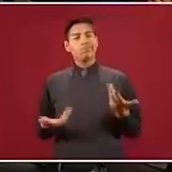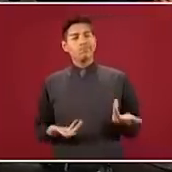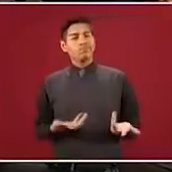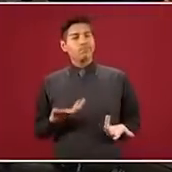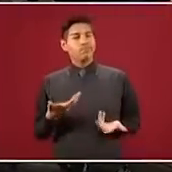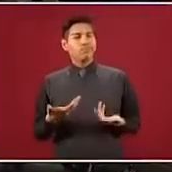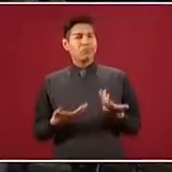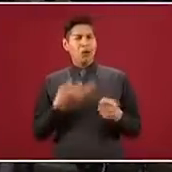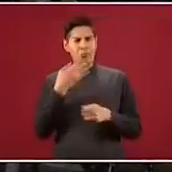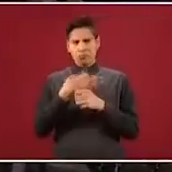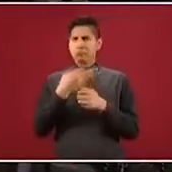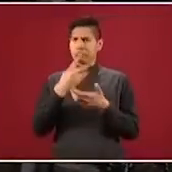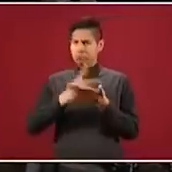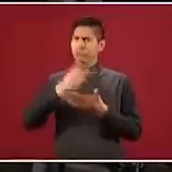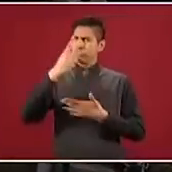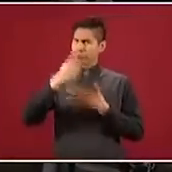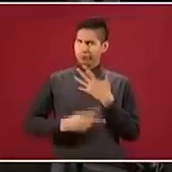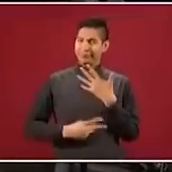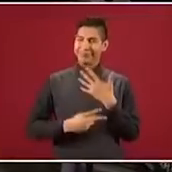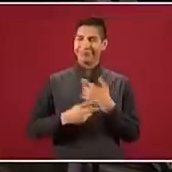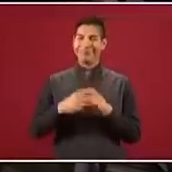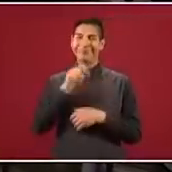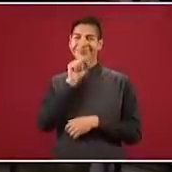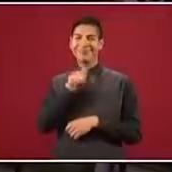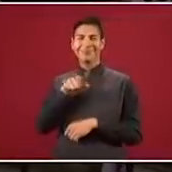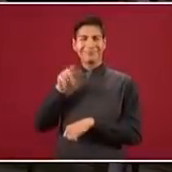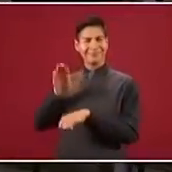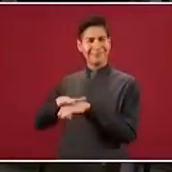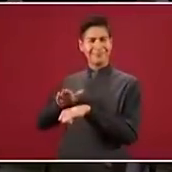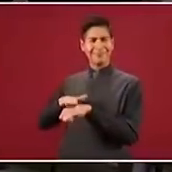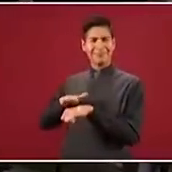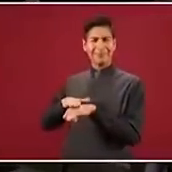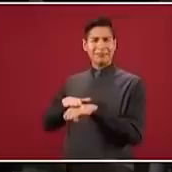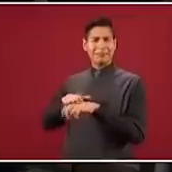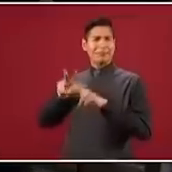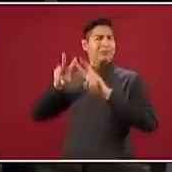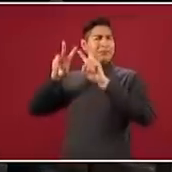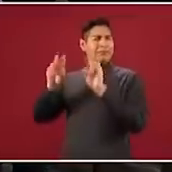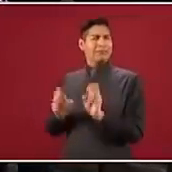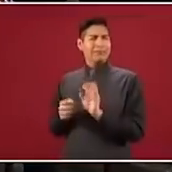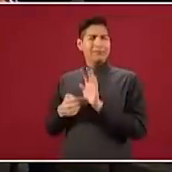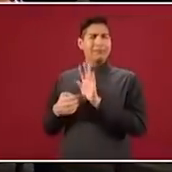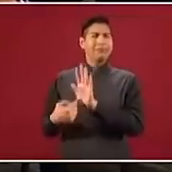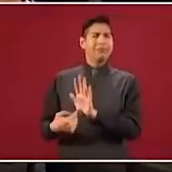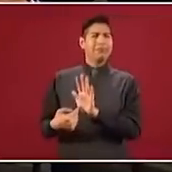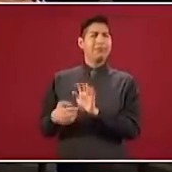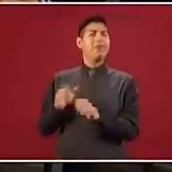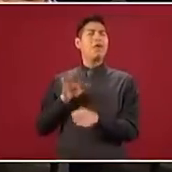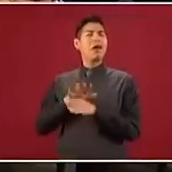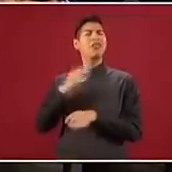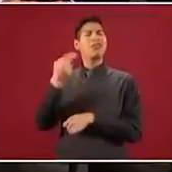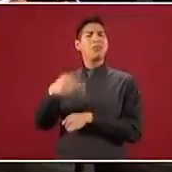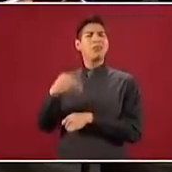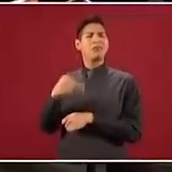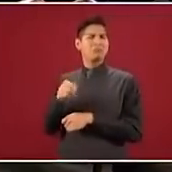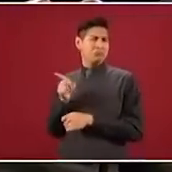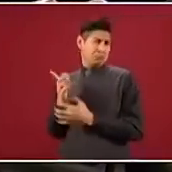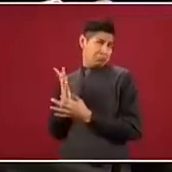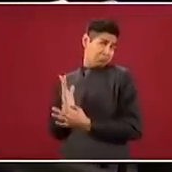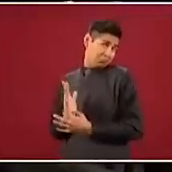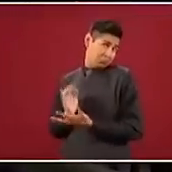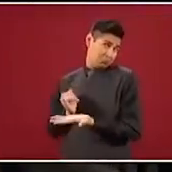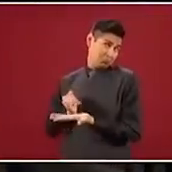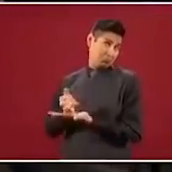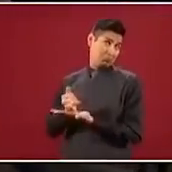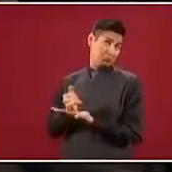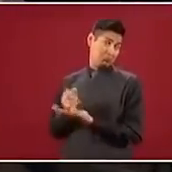este programa. Le vamos a llamar, porque así lo decidieron los servidores públicos, los